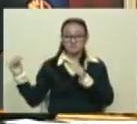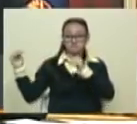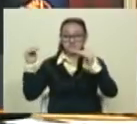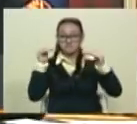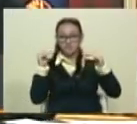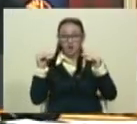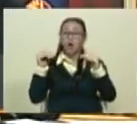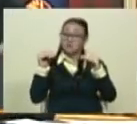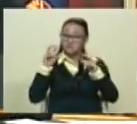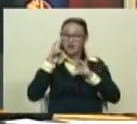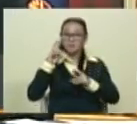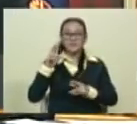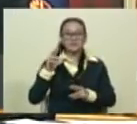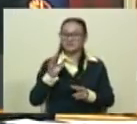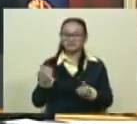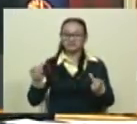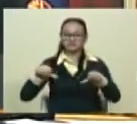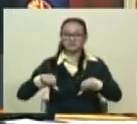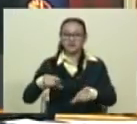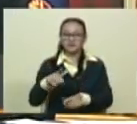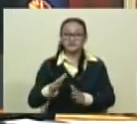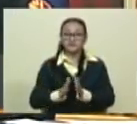respeto? Destruida por Santos.